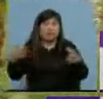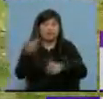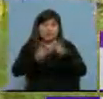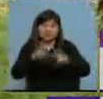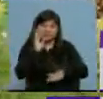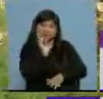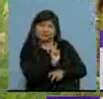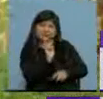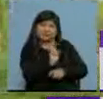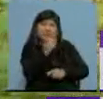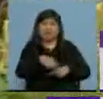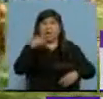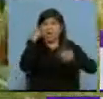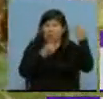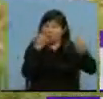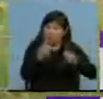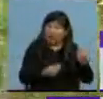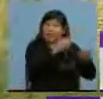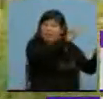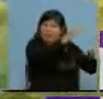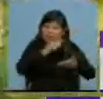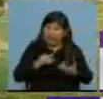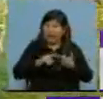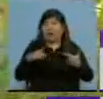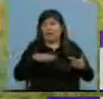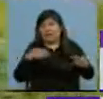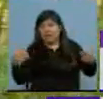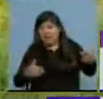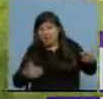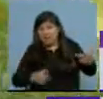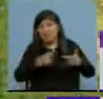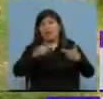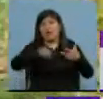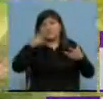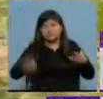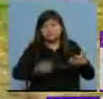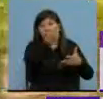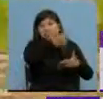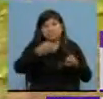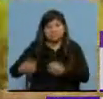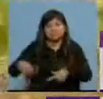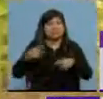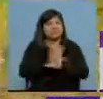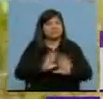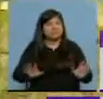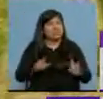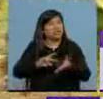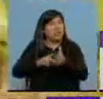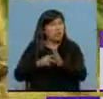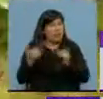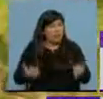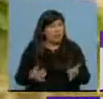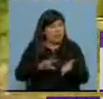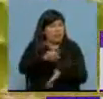y demoras en la aprobación de programas que podrían afectar el desarrollo de la campaña. Estamos en estado de